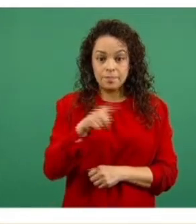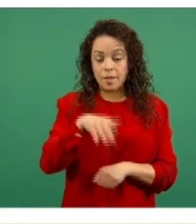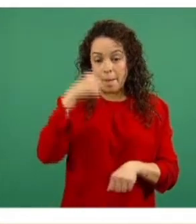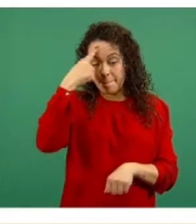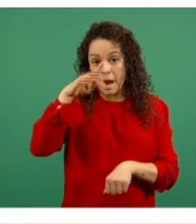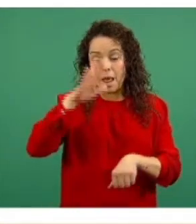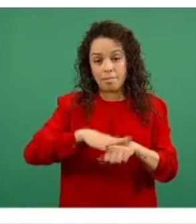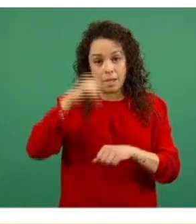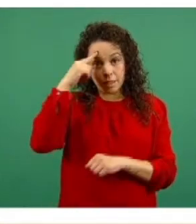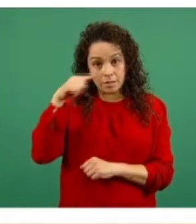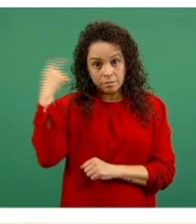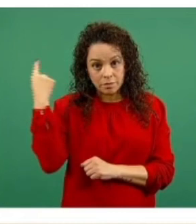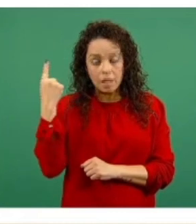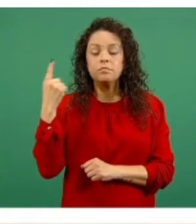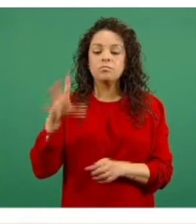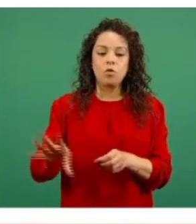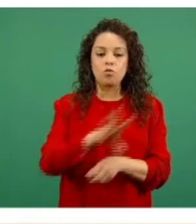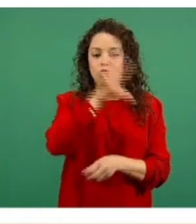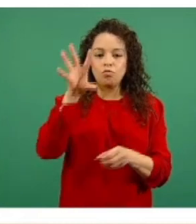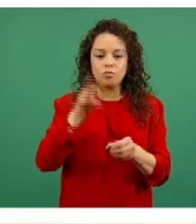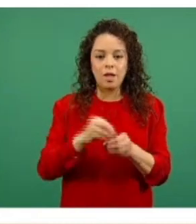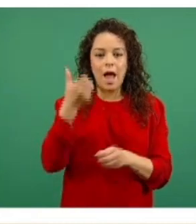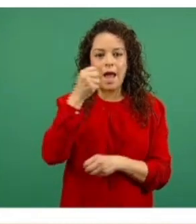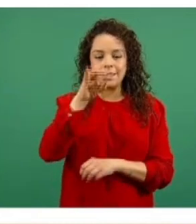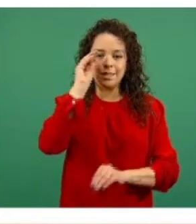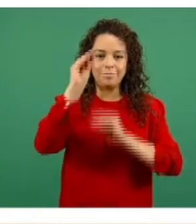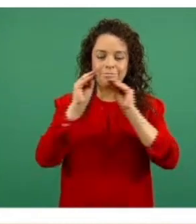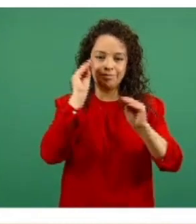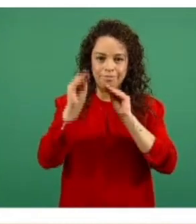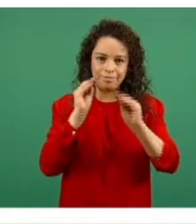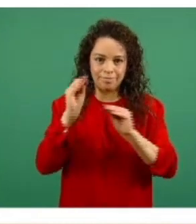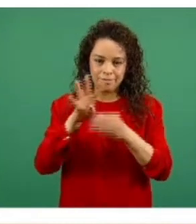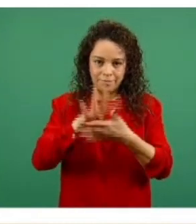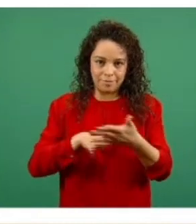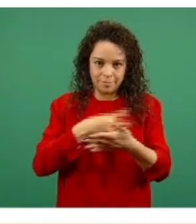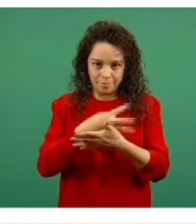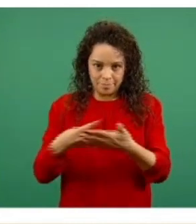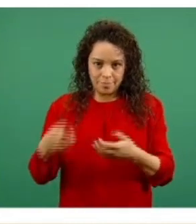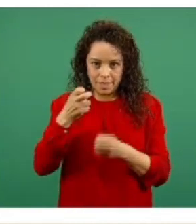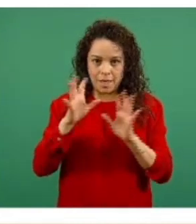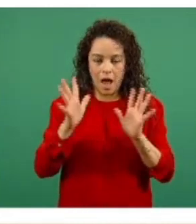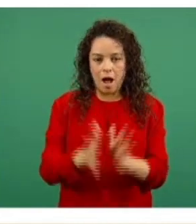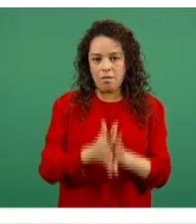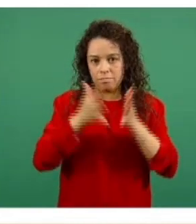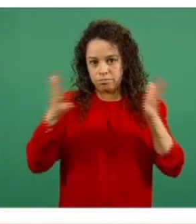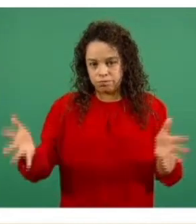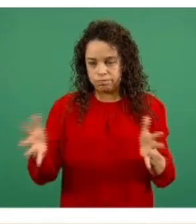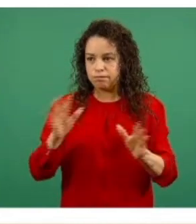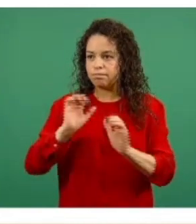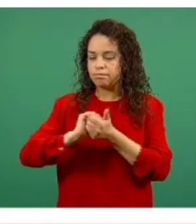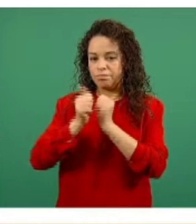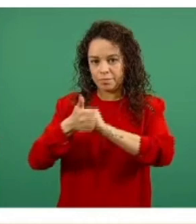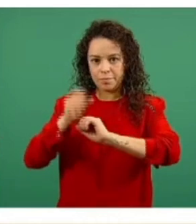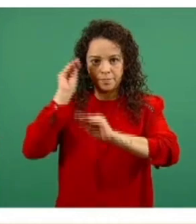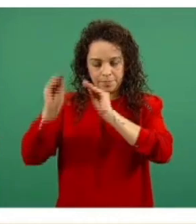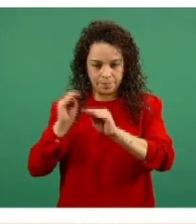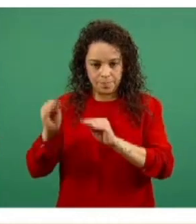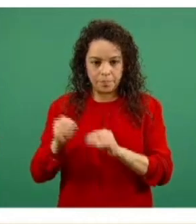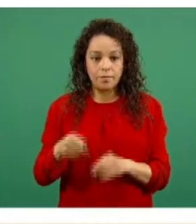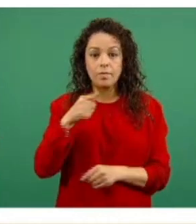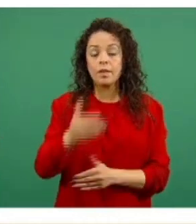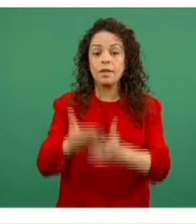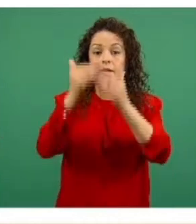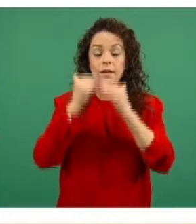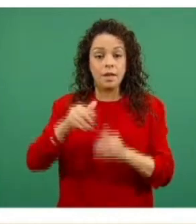sencillo, acomodamos ahí todas las camas de ese crecimiento. En el caso de Hidalgo, contamos ahora